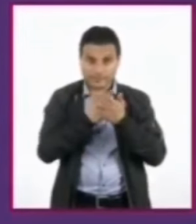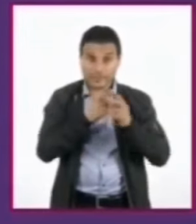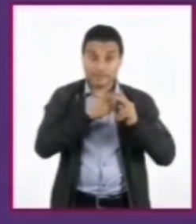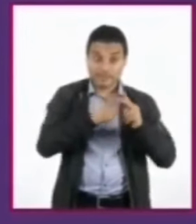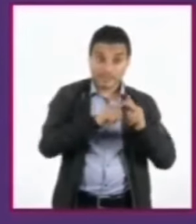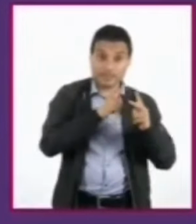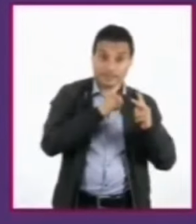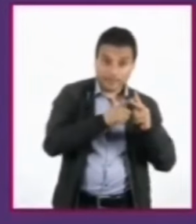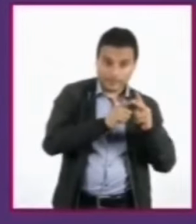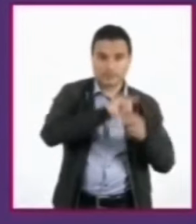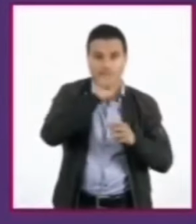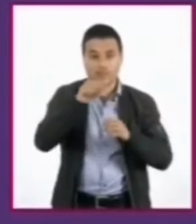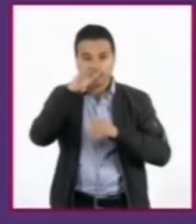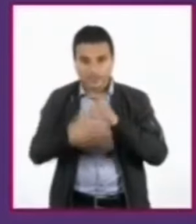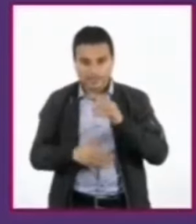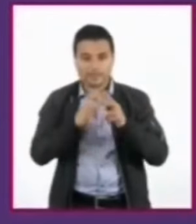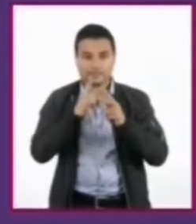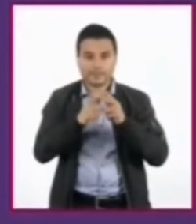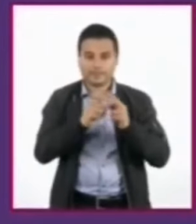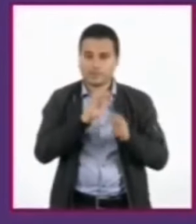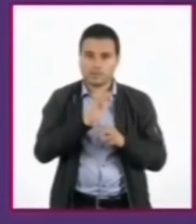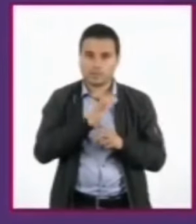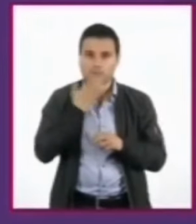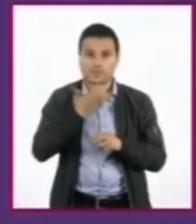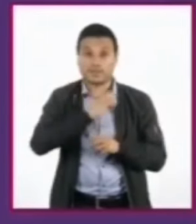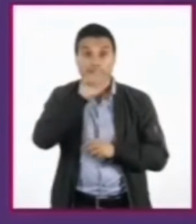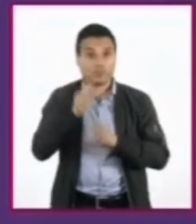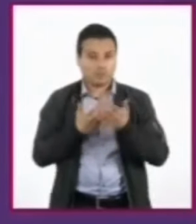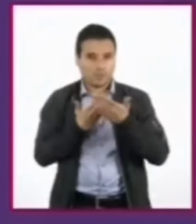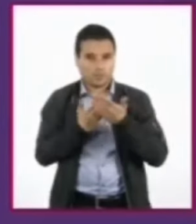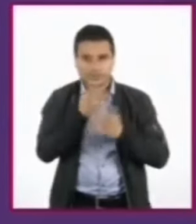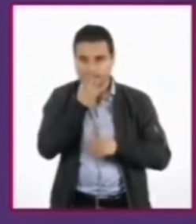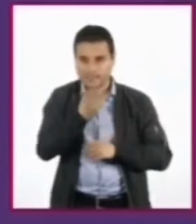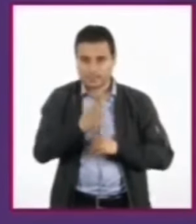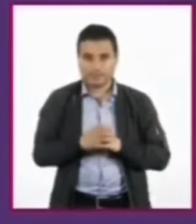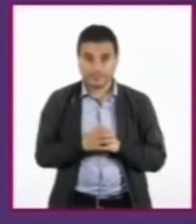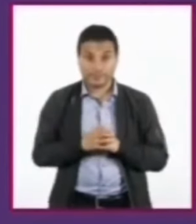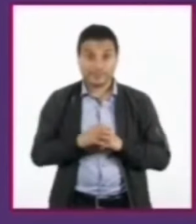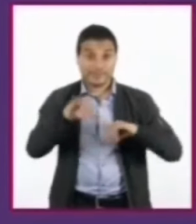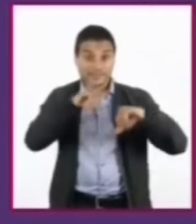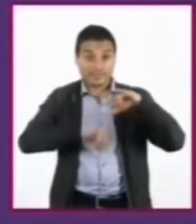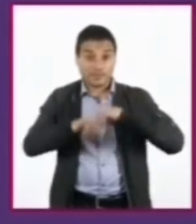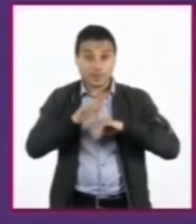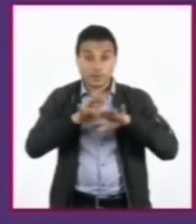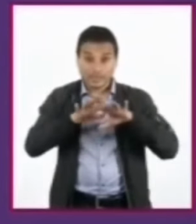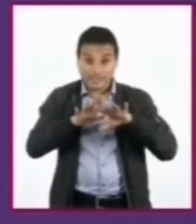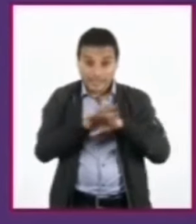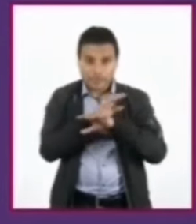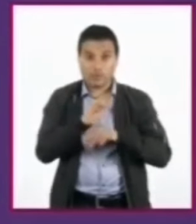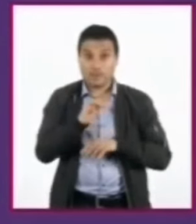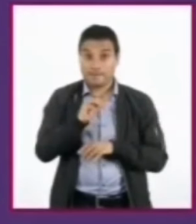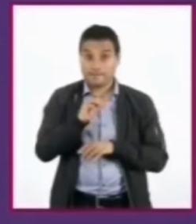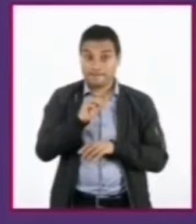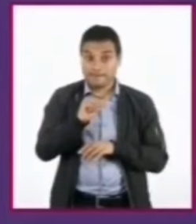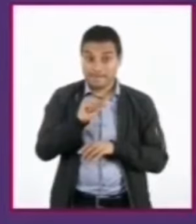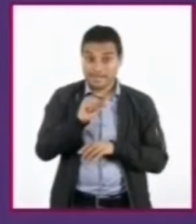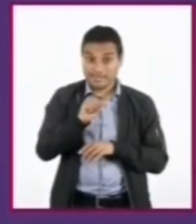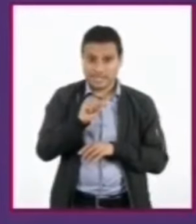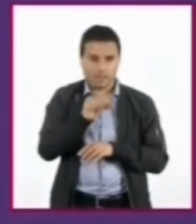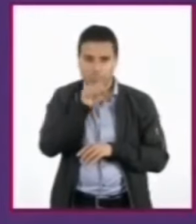de su transformación, que lo llevarían a proponer que, en todo cambio químico, la masa total permanece